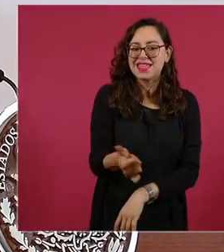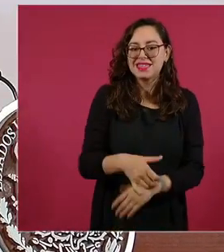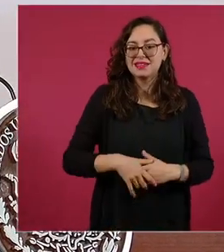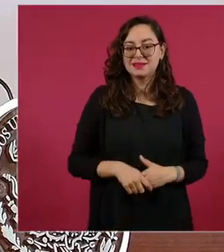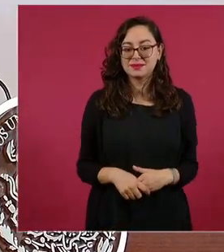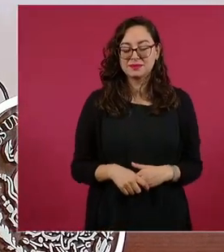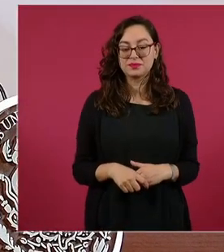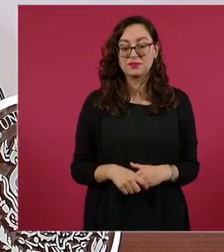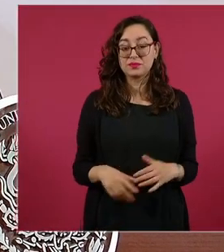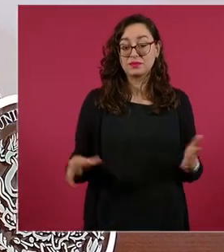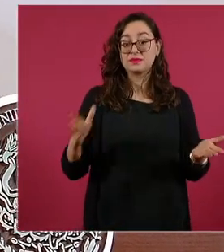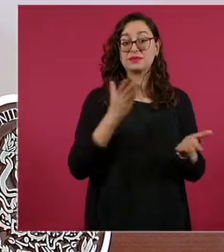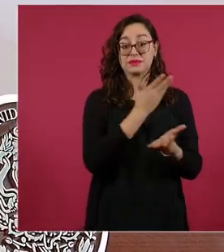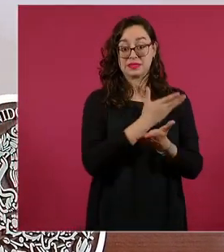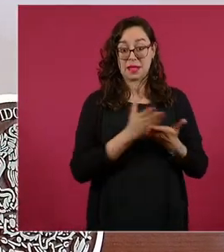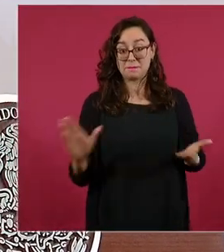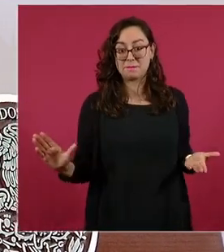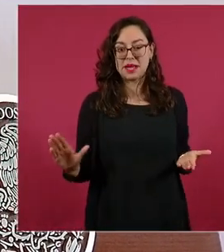difundida